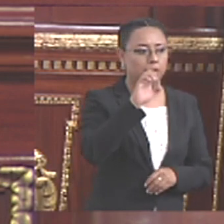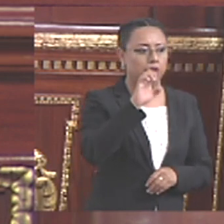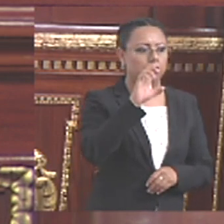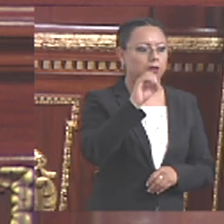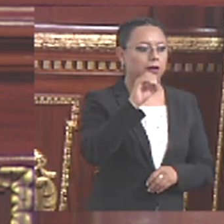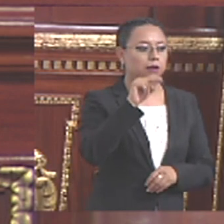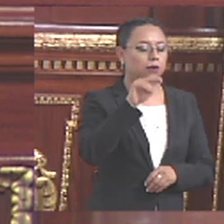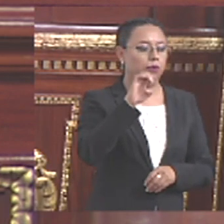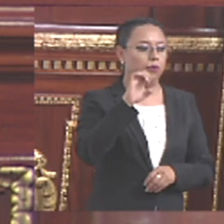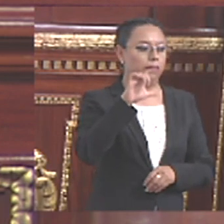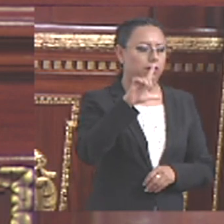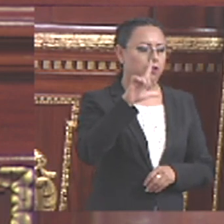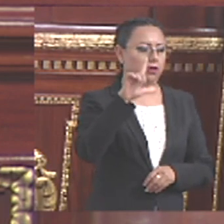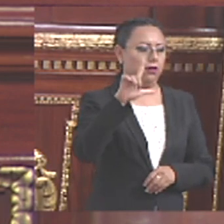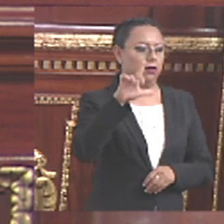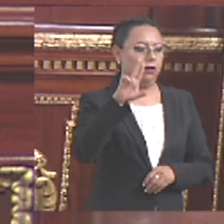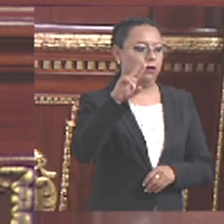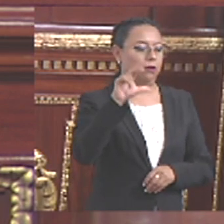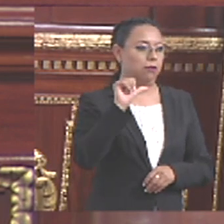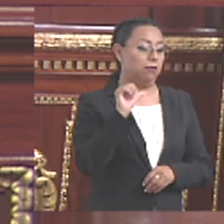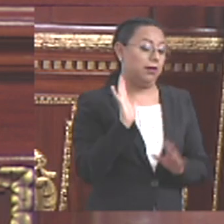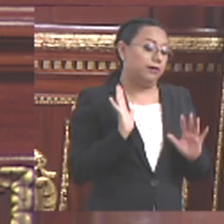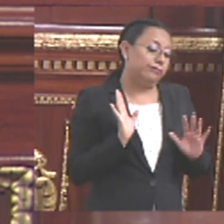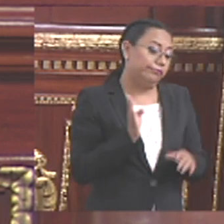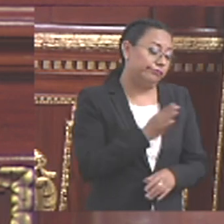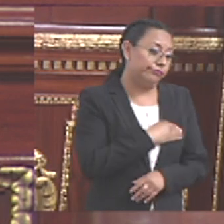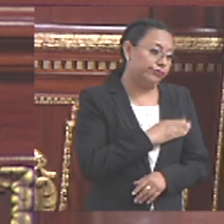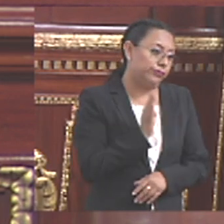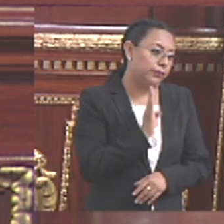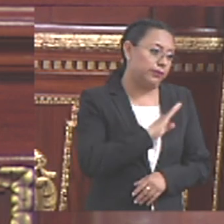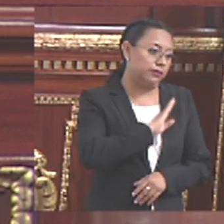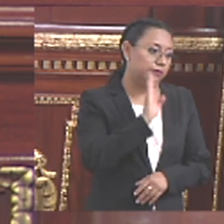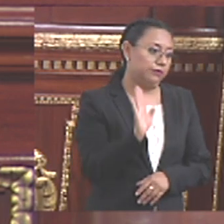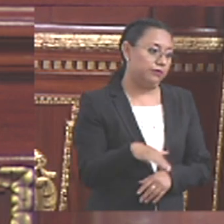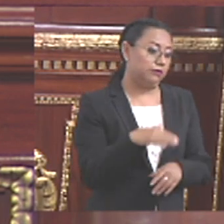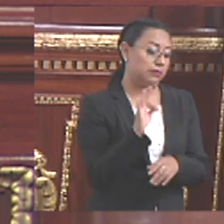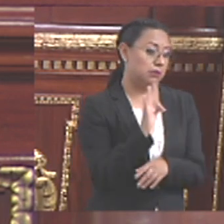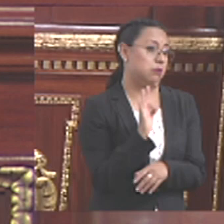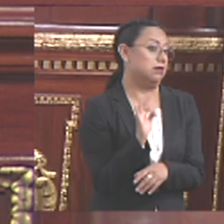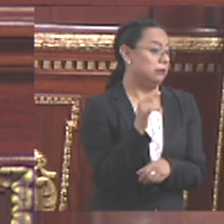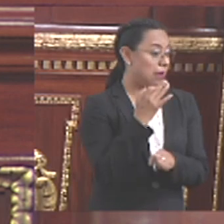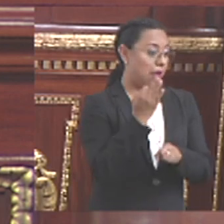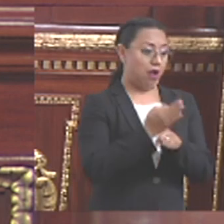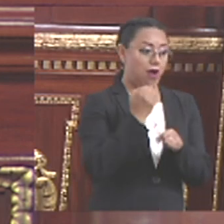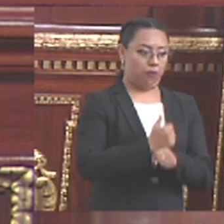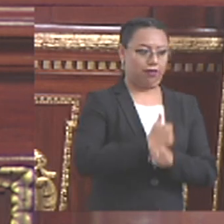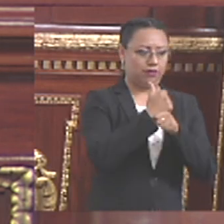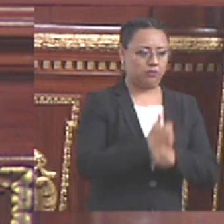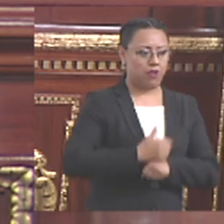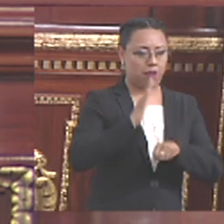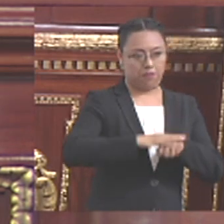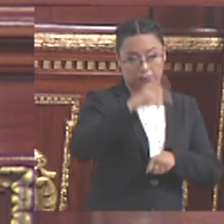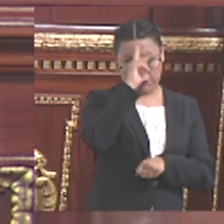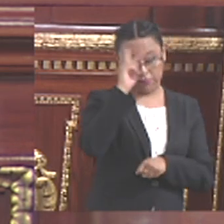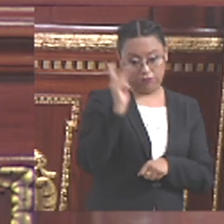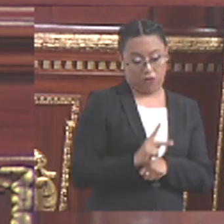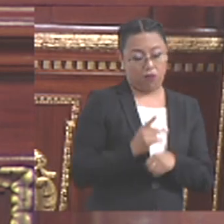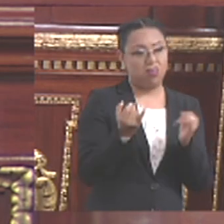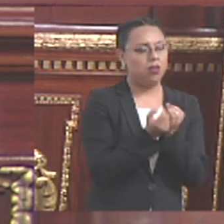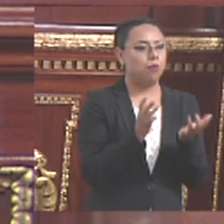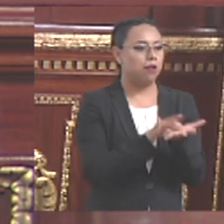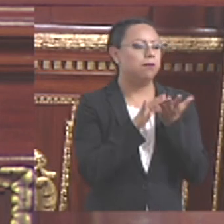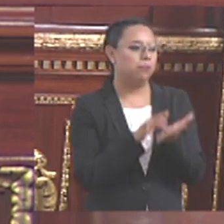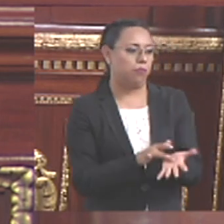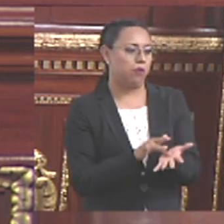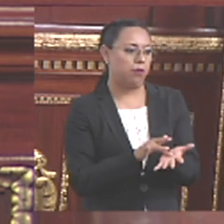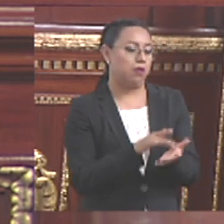ya lo llamó a cuentas. Yo creo que le ha de ir muy mal. Y con la anuencia y complicidad, porque aquí también se aceptó por